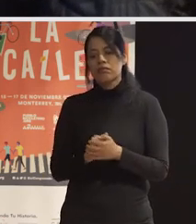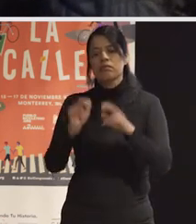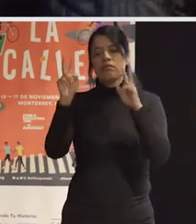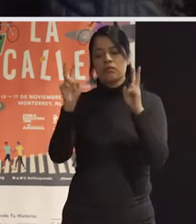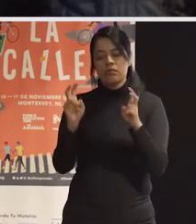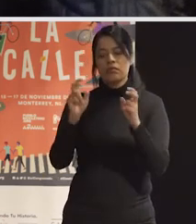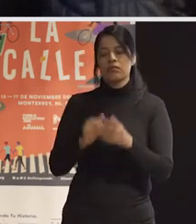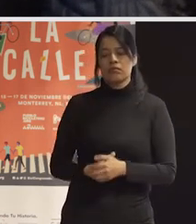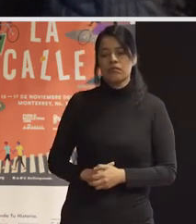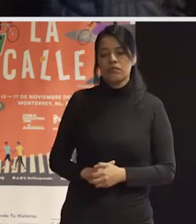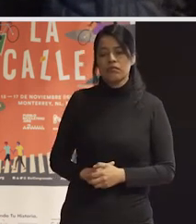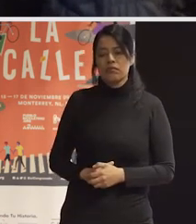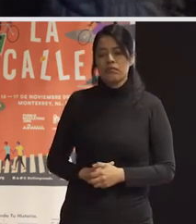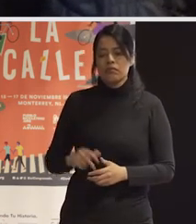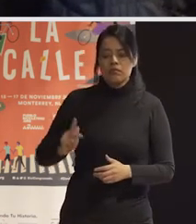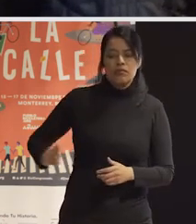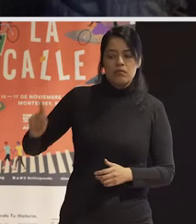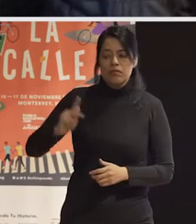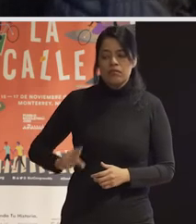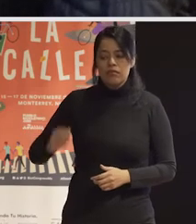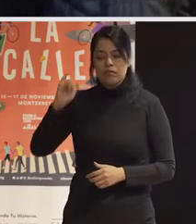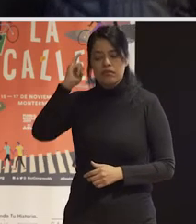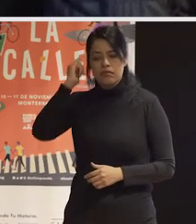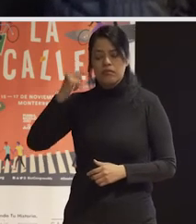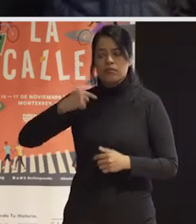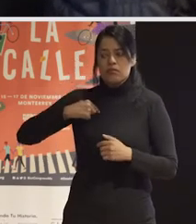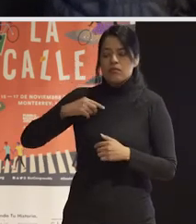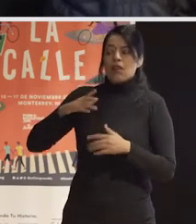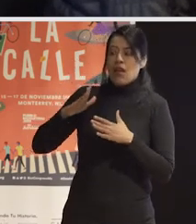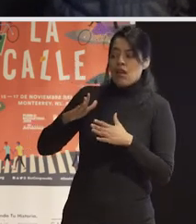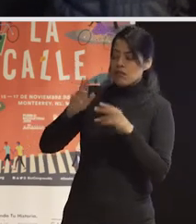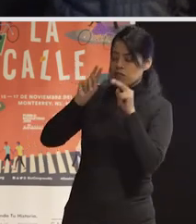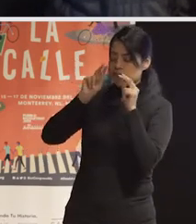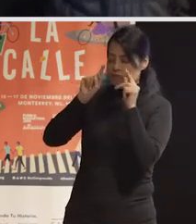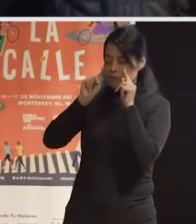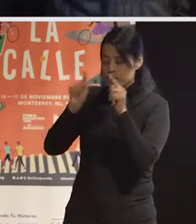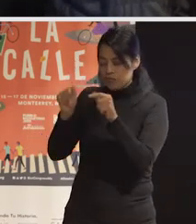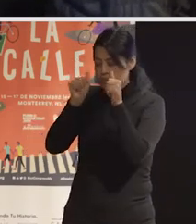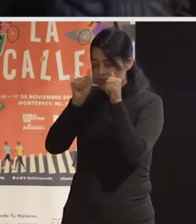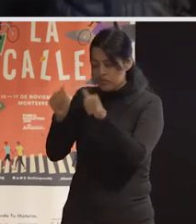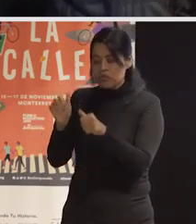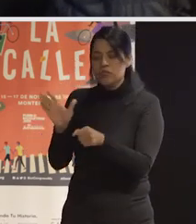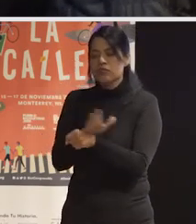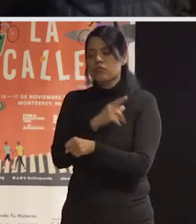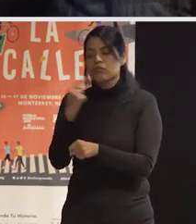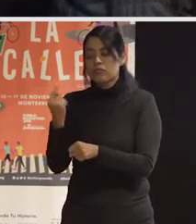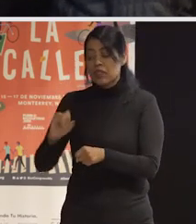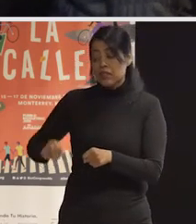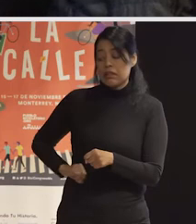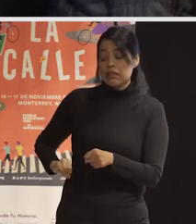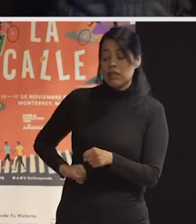tema de los de los pueblos indígenas a mí me ha llamado en particular este la atención porque